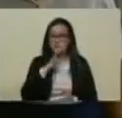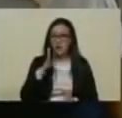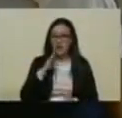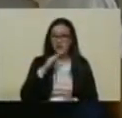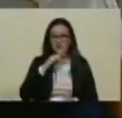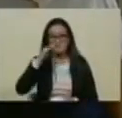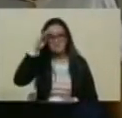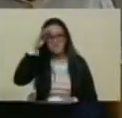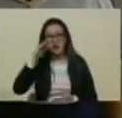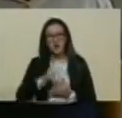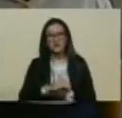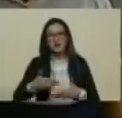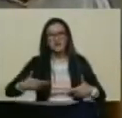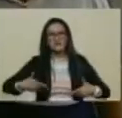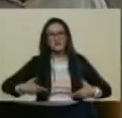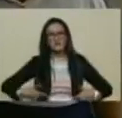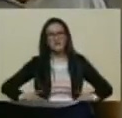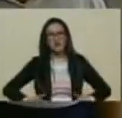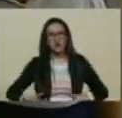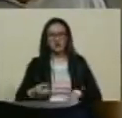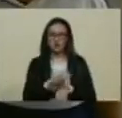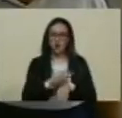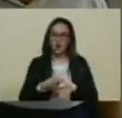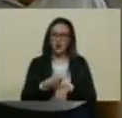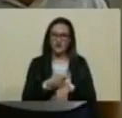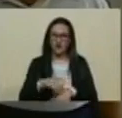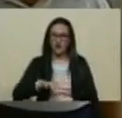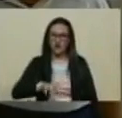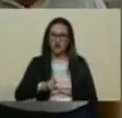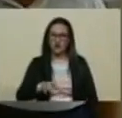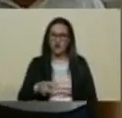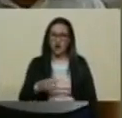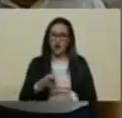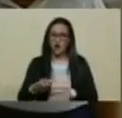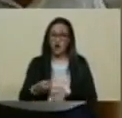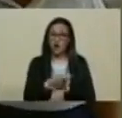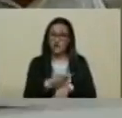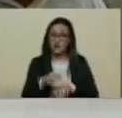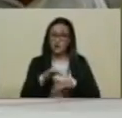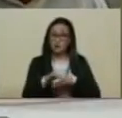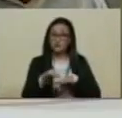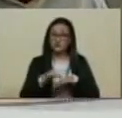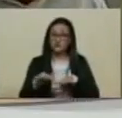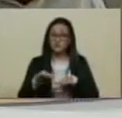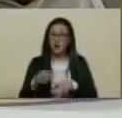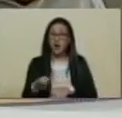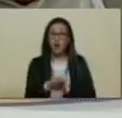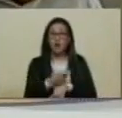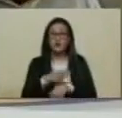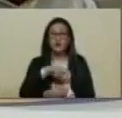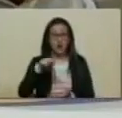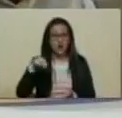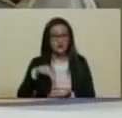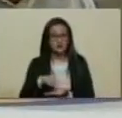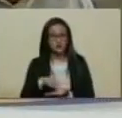sus padres, el esfuerzo de un gobierno regional, un gobierno municipal y un gobierno nacional para que ellos